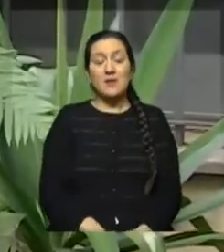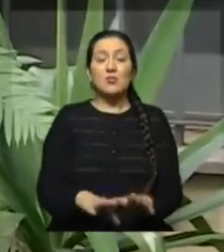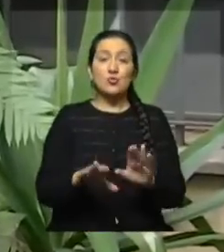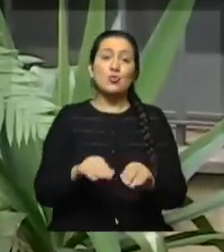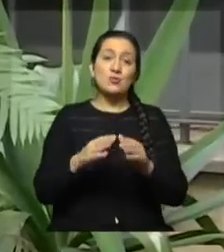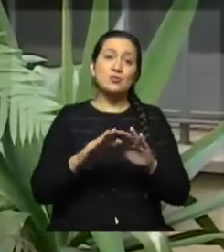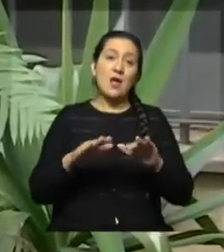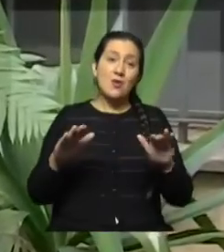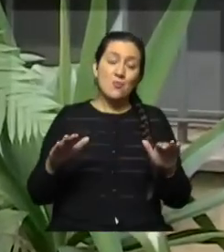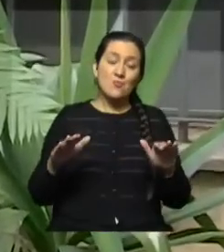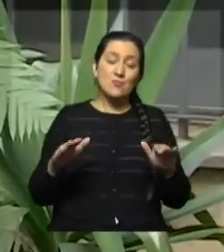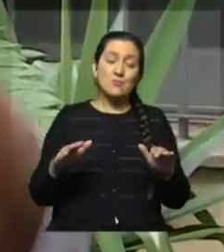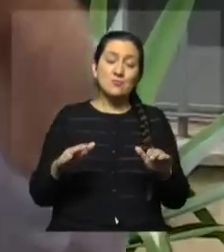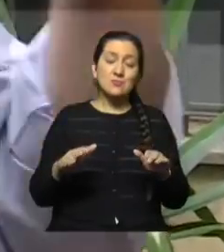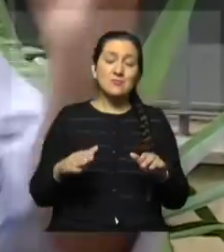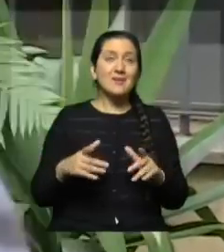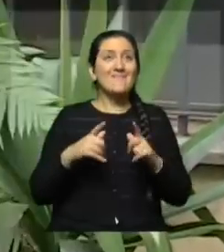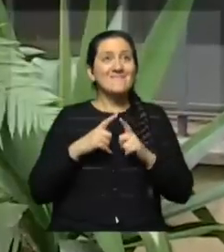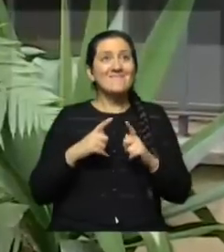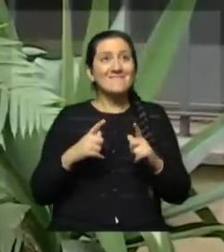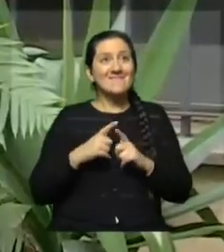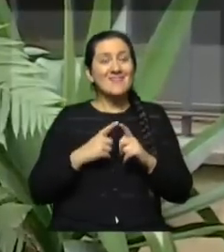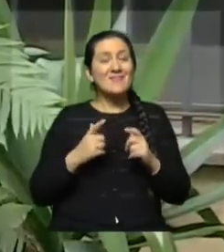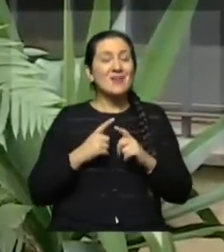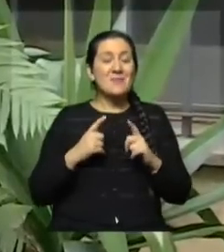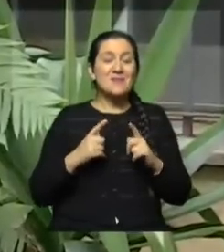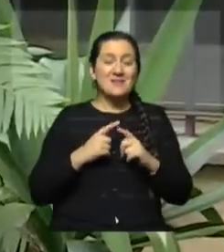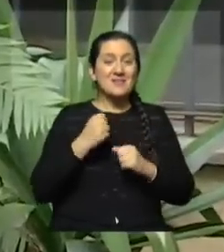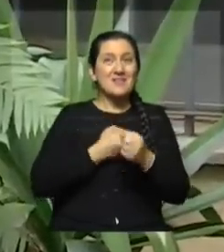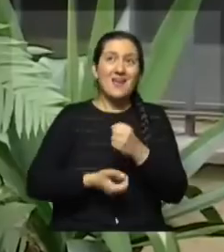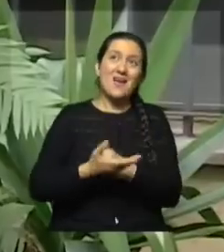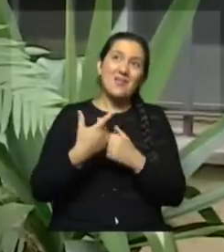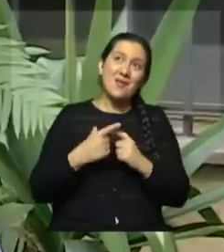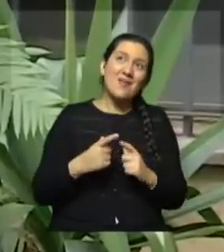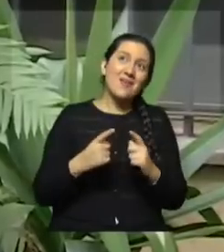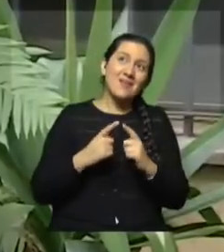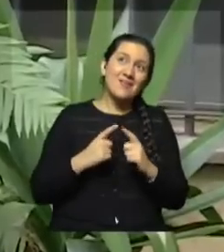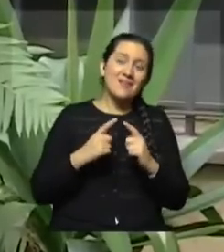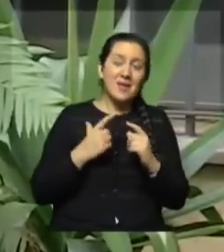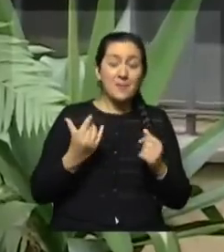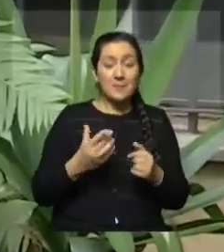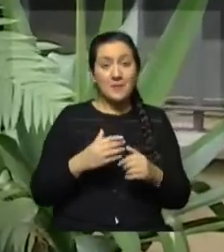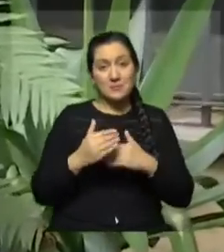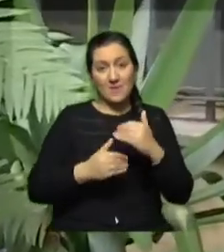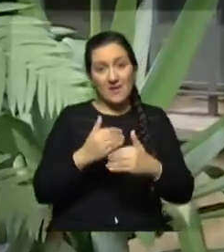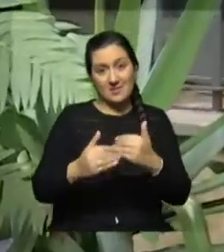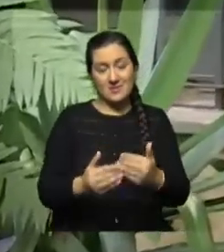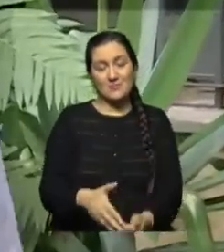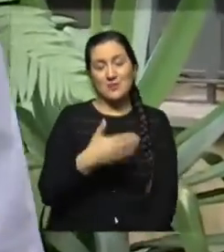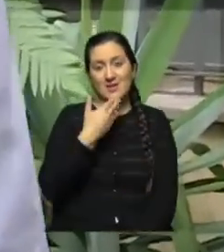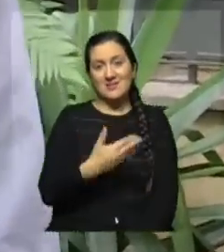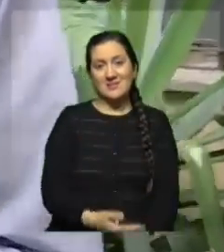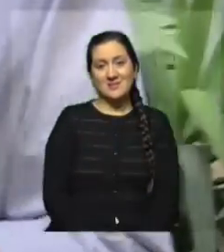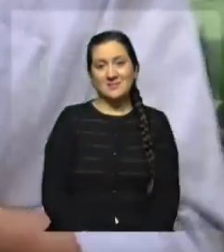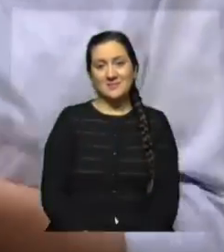la facultad es un largo anhelo que viene de hace muchos años y bueno Esperamos que ahora se pueda avanzar en su concreción por favor